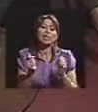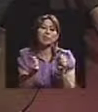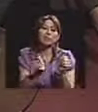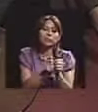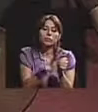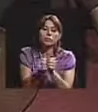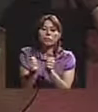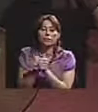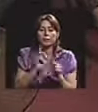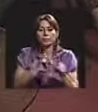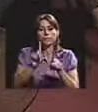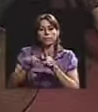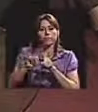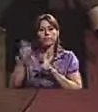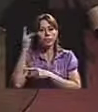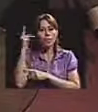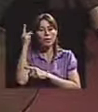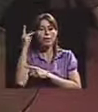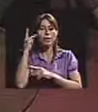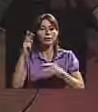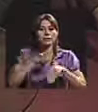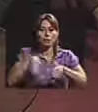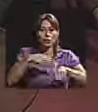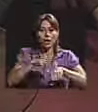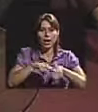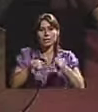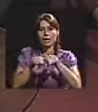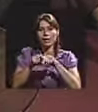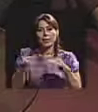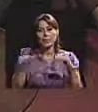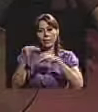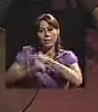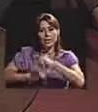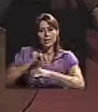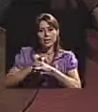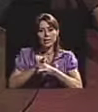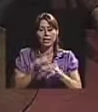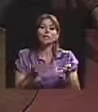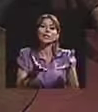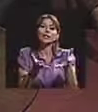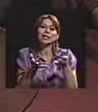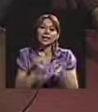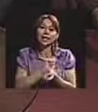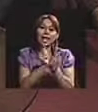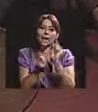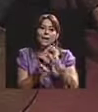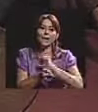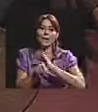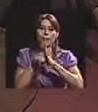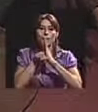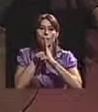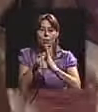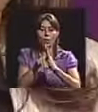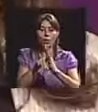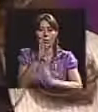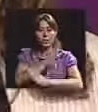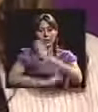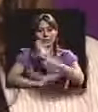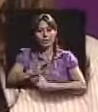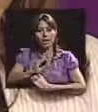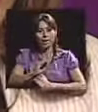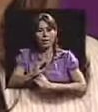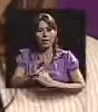de políticas, incluso nacionales o internacionales, donde se quiere cambiar el paradigma del concepto de discapacidad.